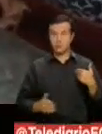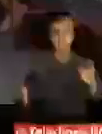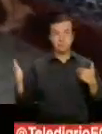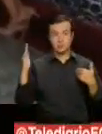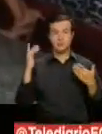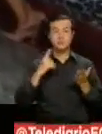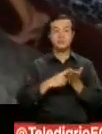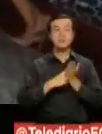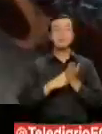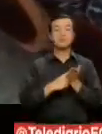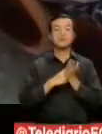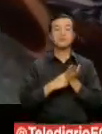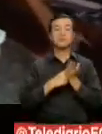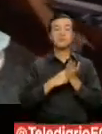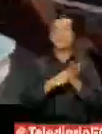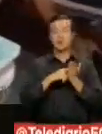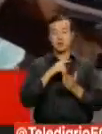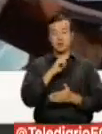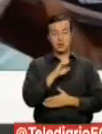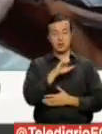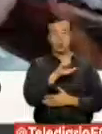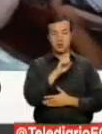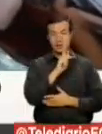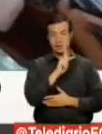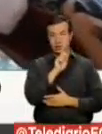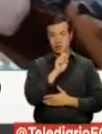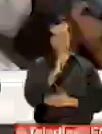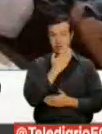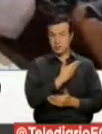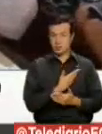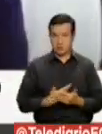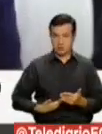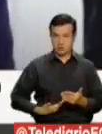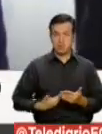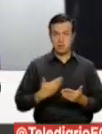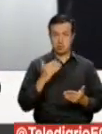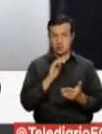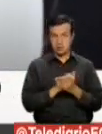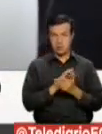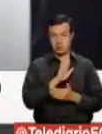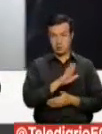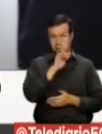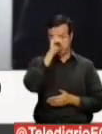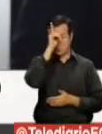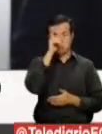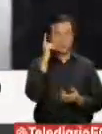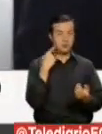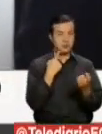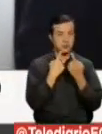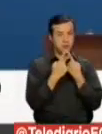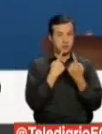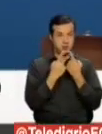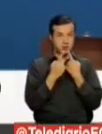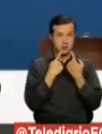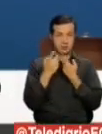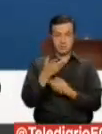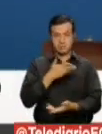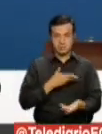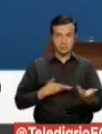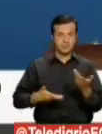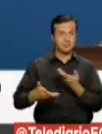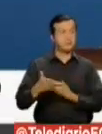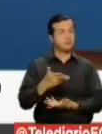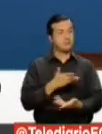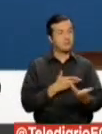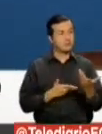una reunión bilateral con Elke Bundervender, esposa del presidente alemán Frank-Walter Steinmeier. En la cita, que se desarrolló en un ambiente de